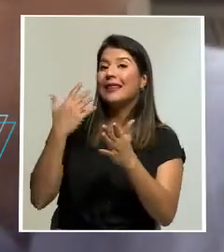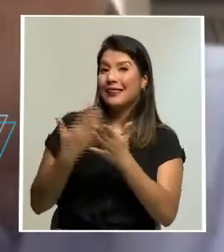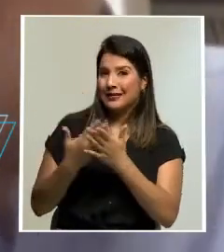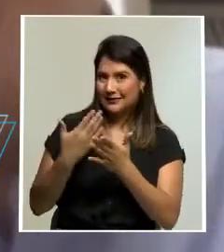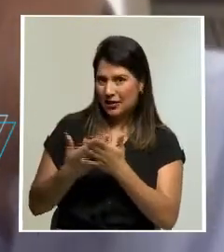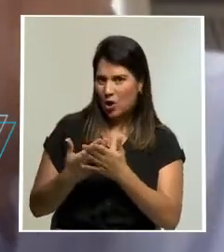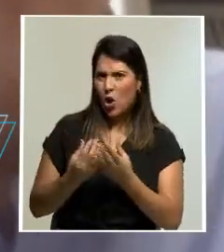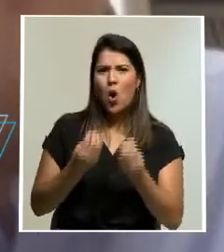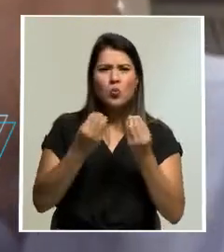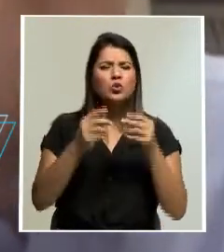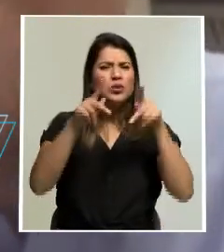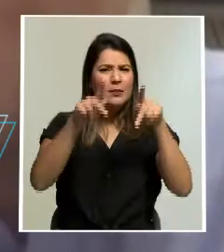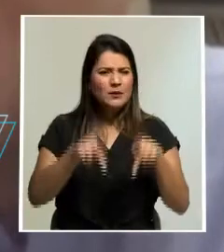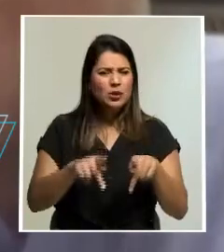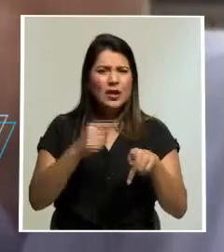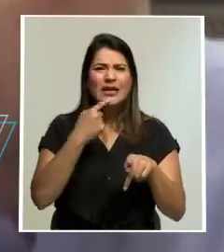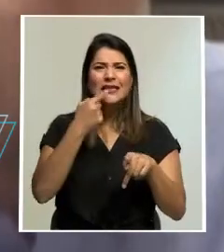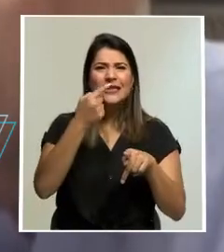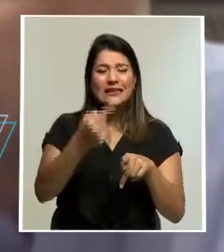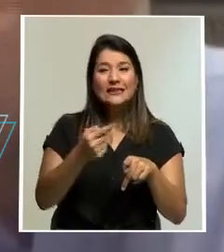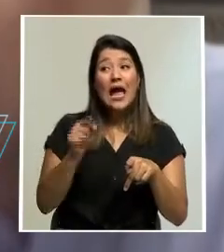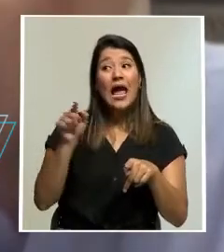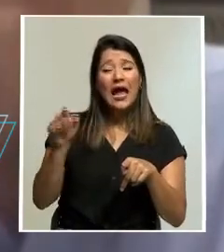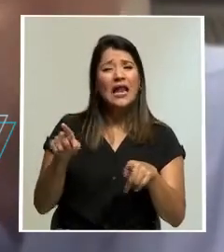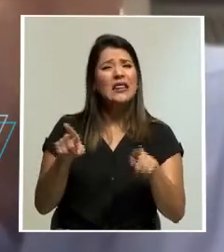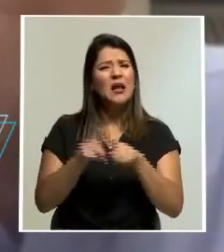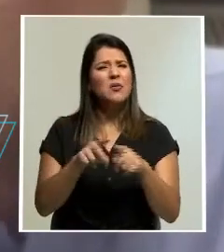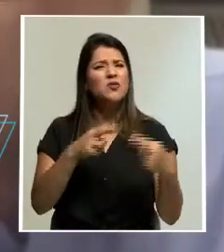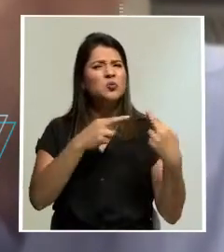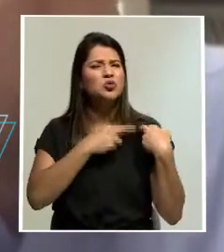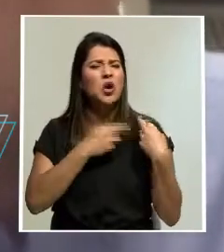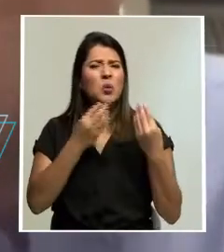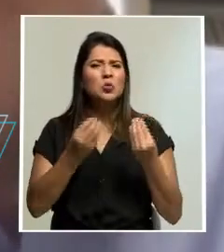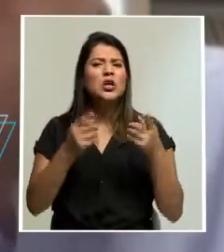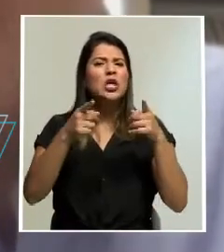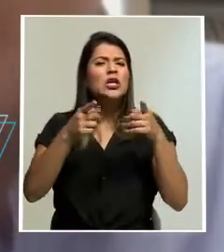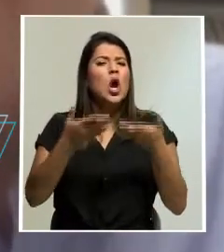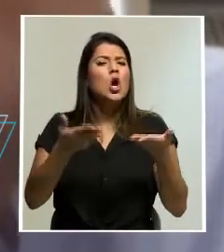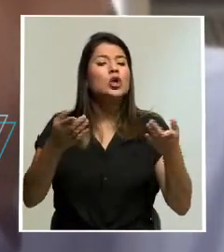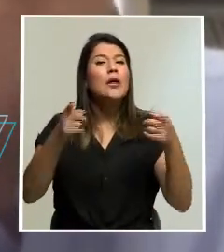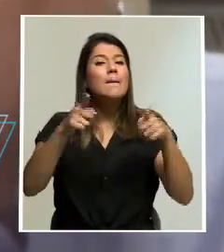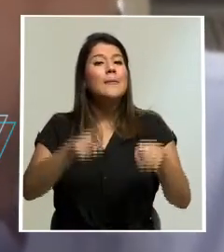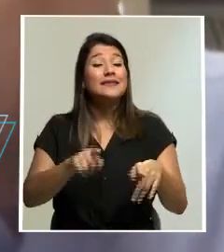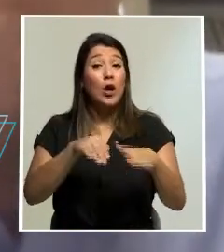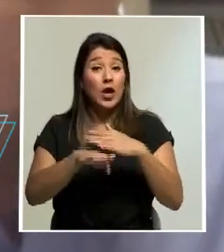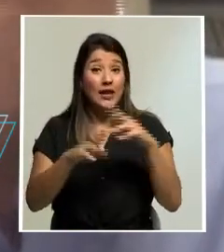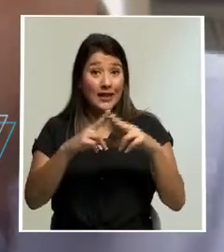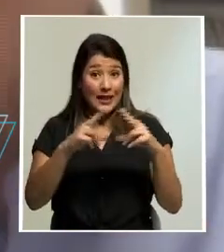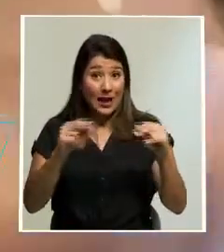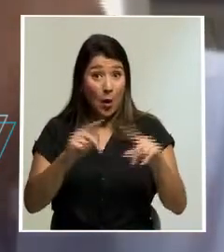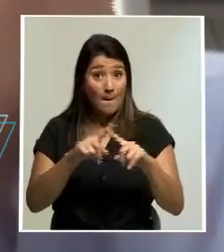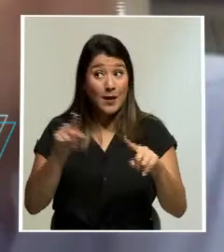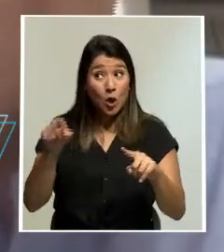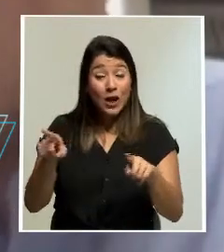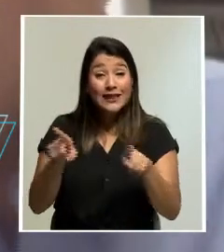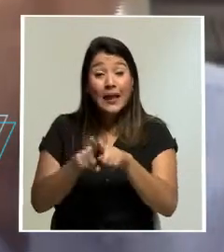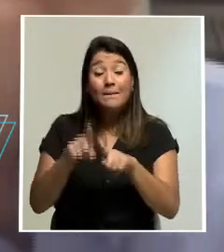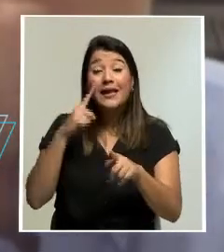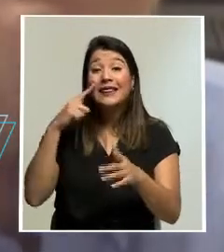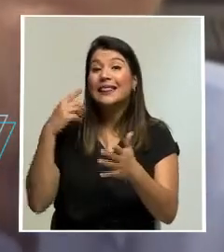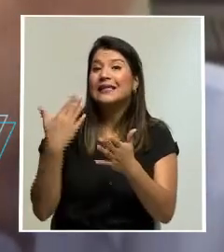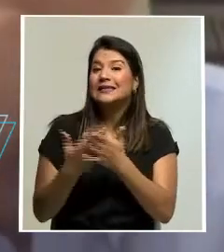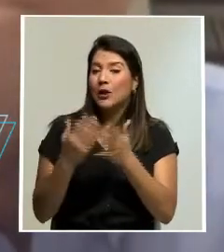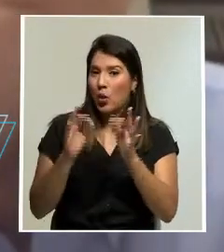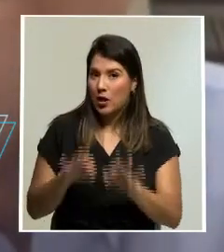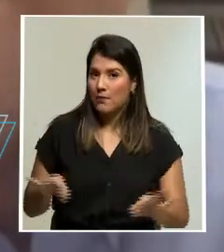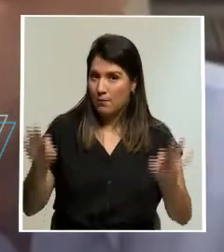él tuvo corresponsabilidad de muchas de las cosas que pasaron en el país, pero también es un testigo importante de cómo funciona